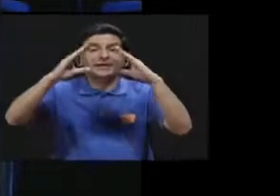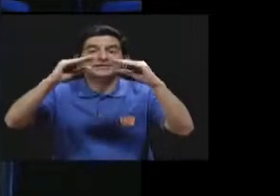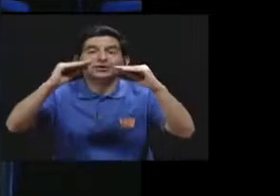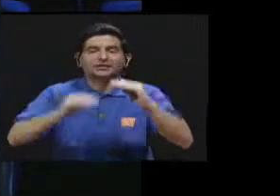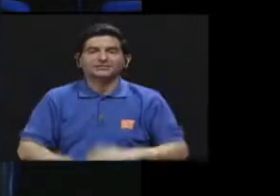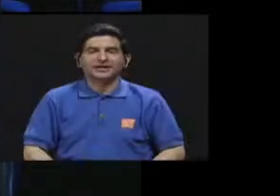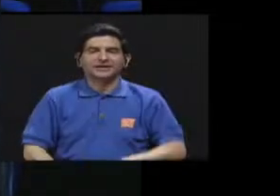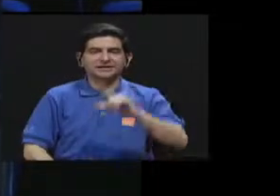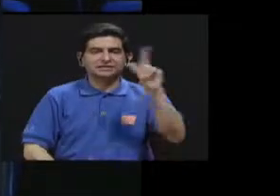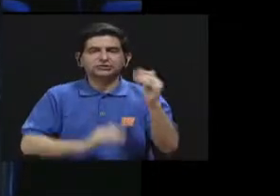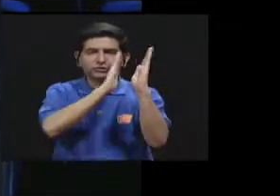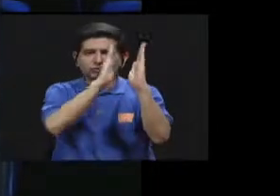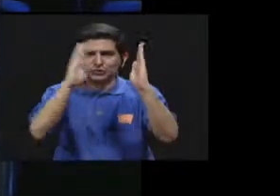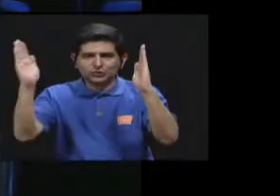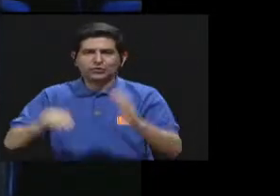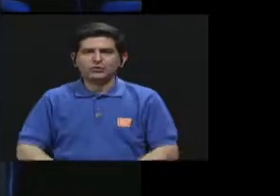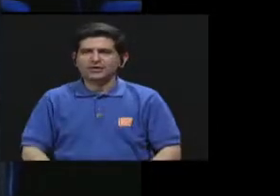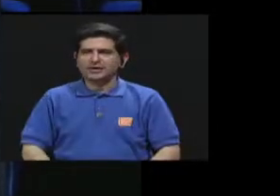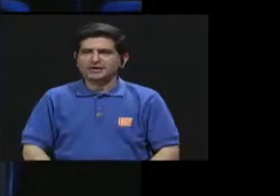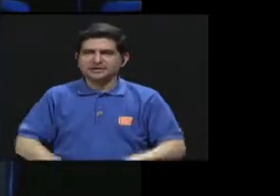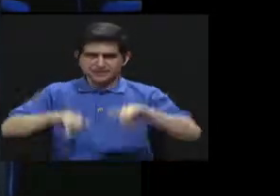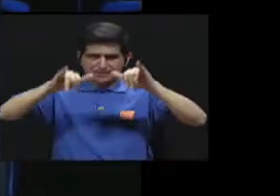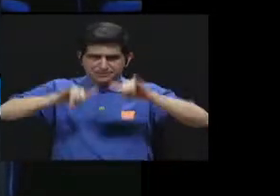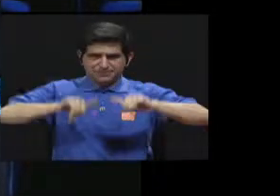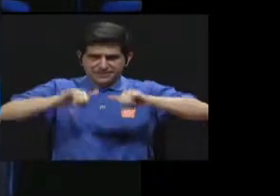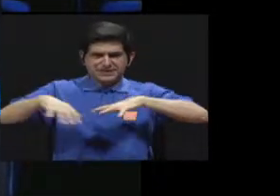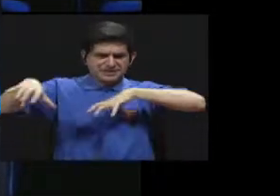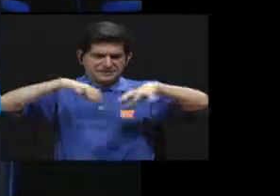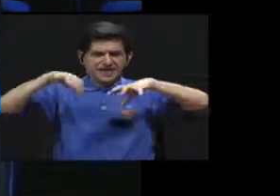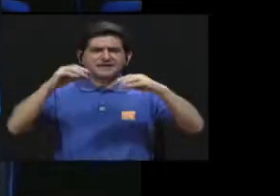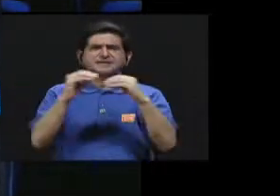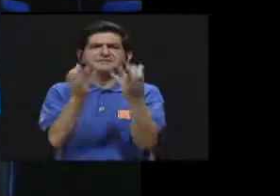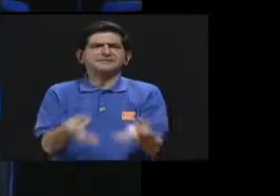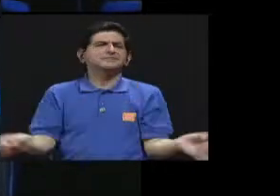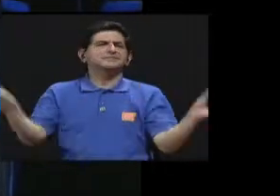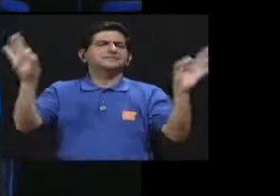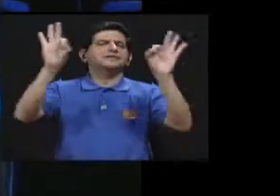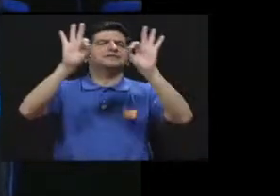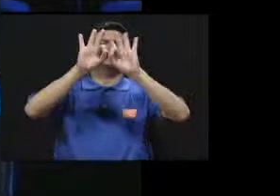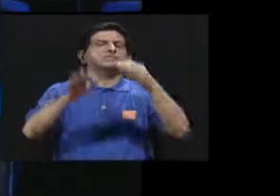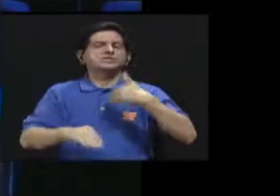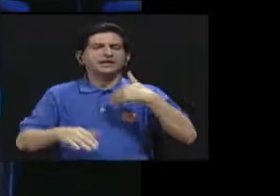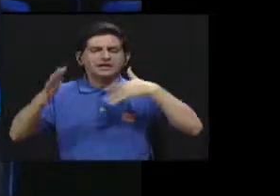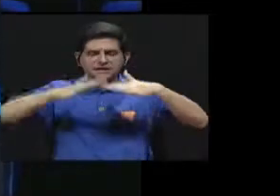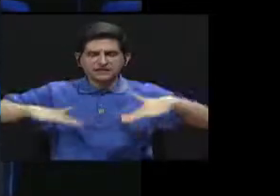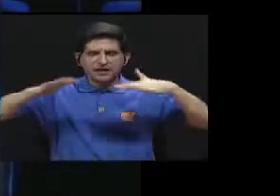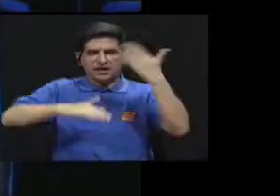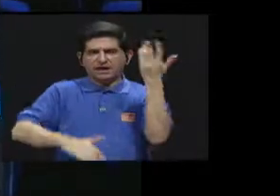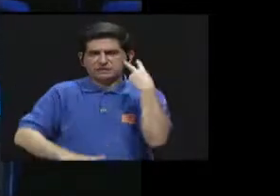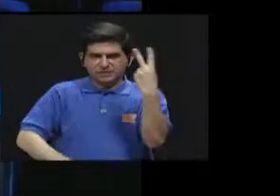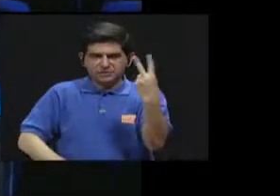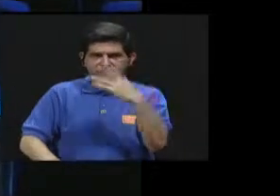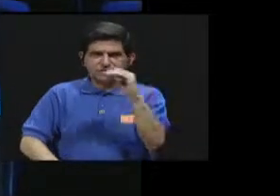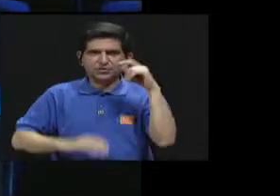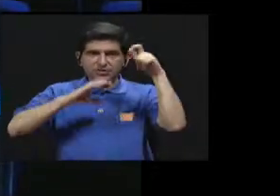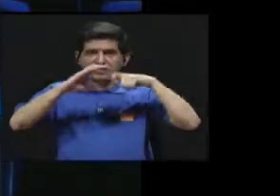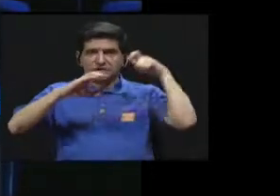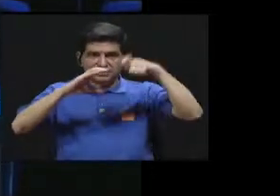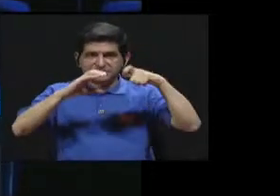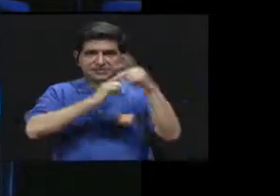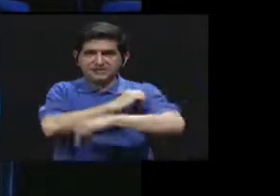Buenas noches. Lunes de Cinemateca presente en los acontecimientos más relevantes del medio audiovisual